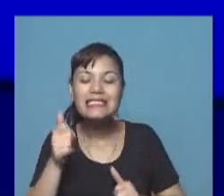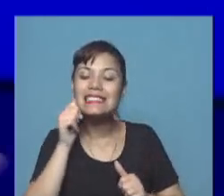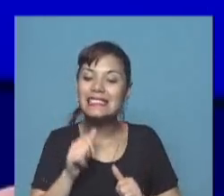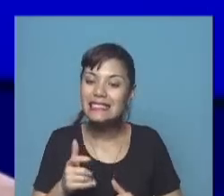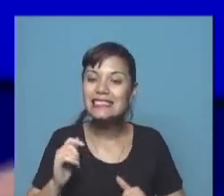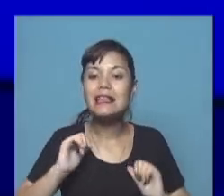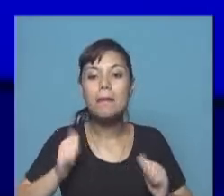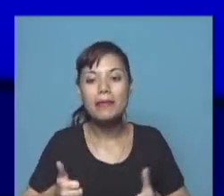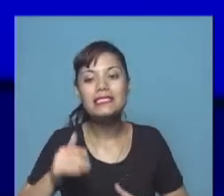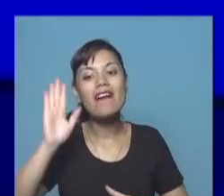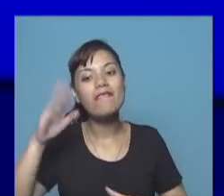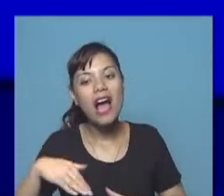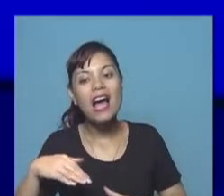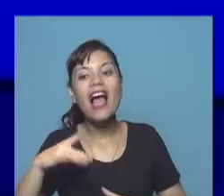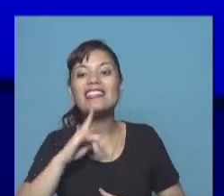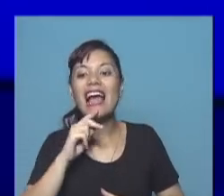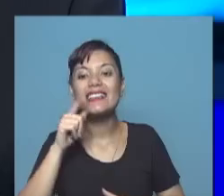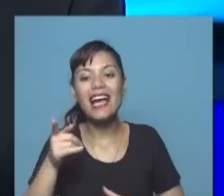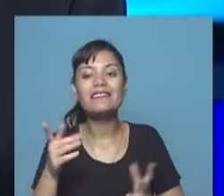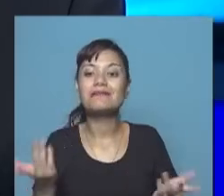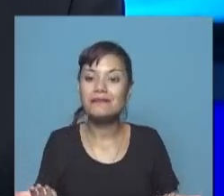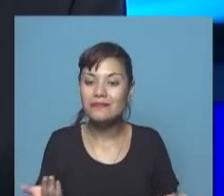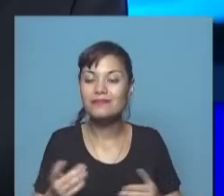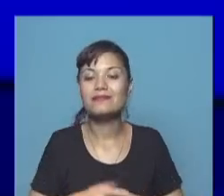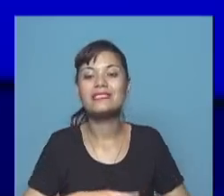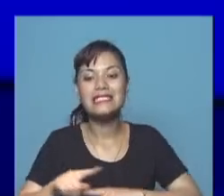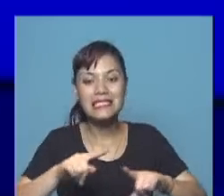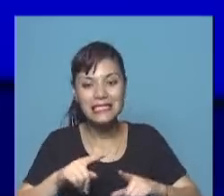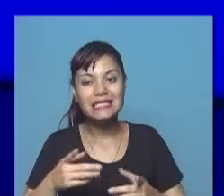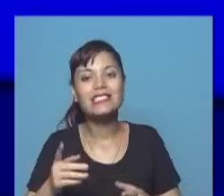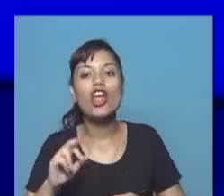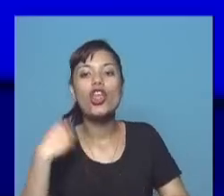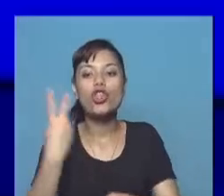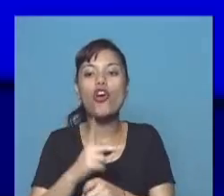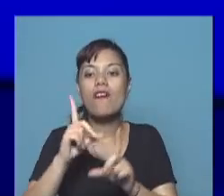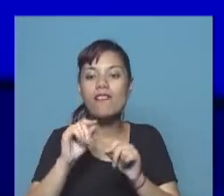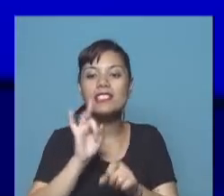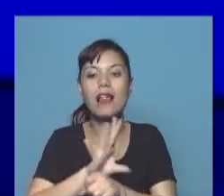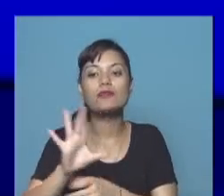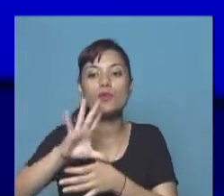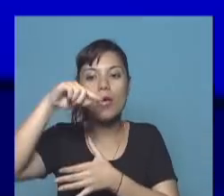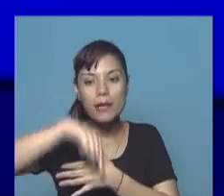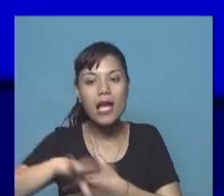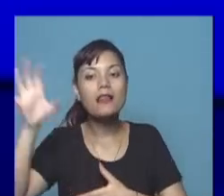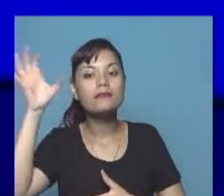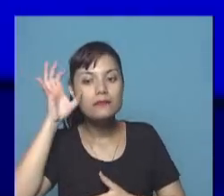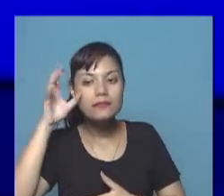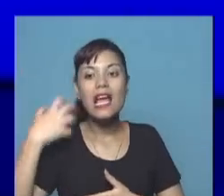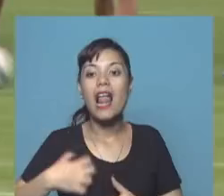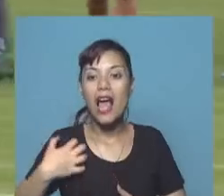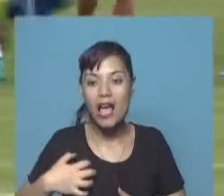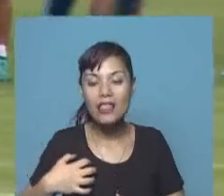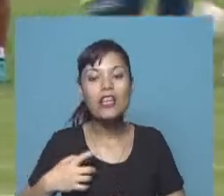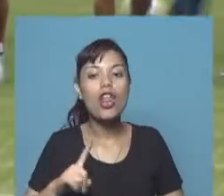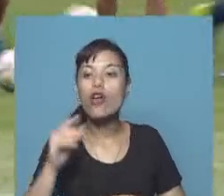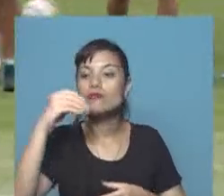lesionados comienza a haber bajas para Gerardo Martino. No es la excepción esta segunda convocatoria para una doble fecha de eliminatorias sudamericanas. Recordemos que Argentina